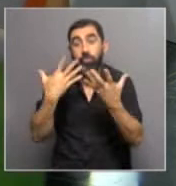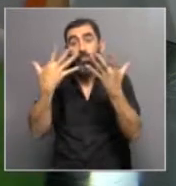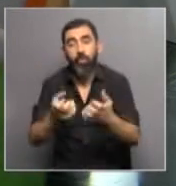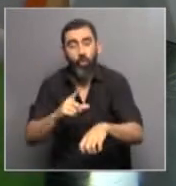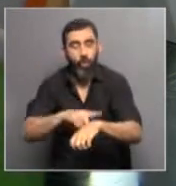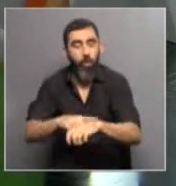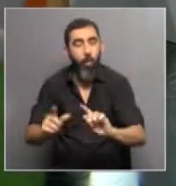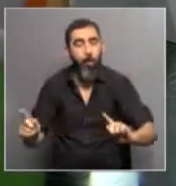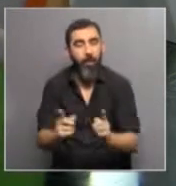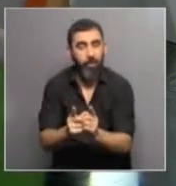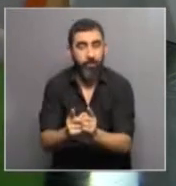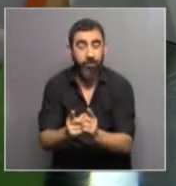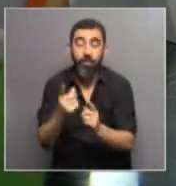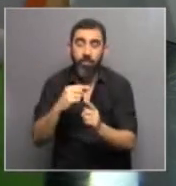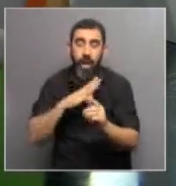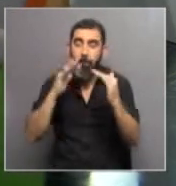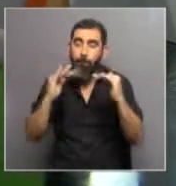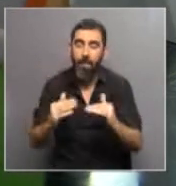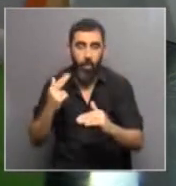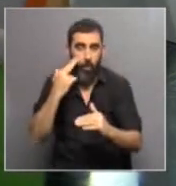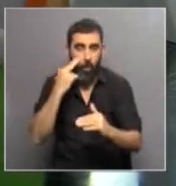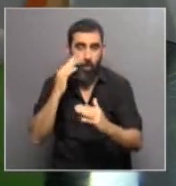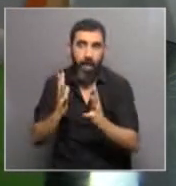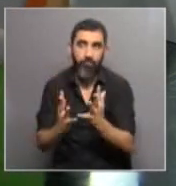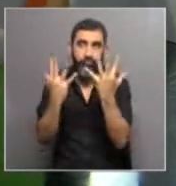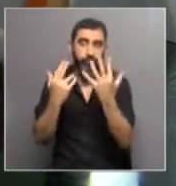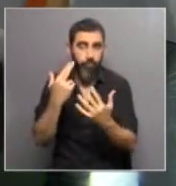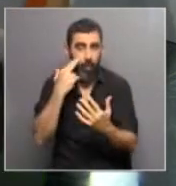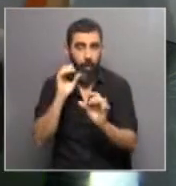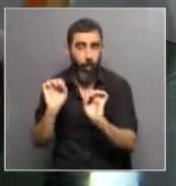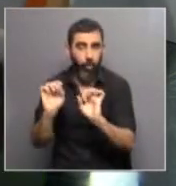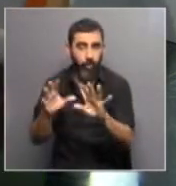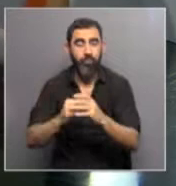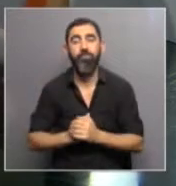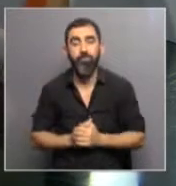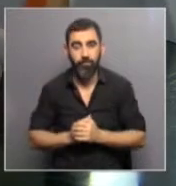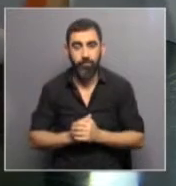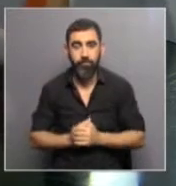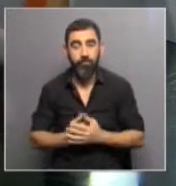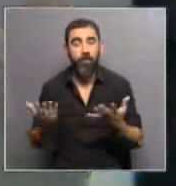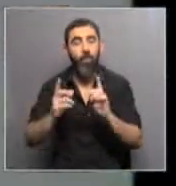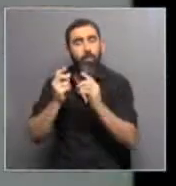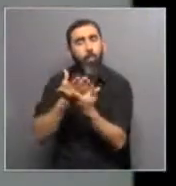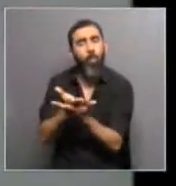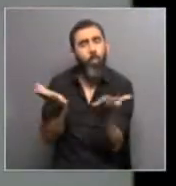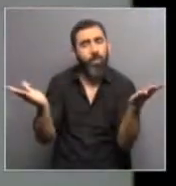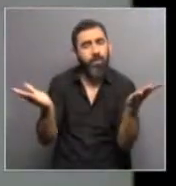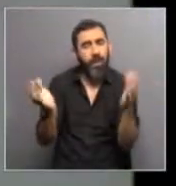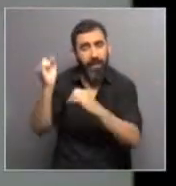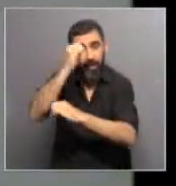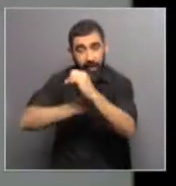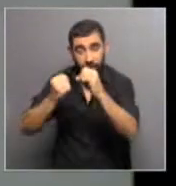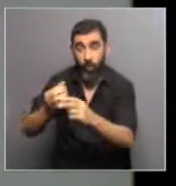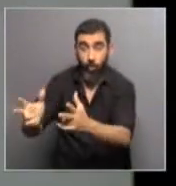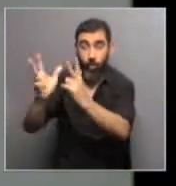más corto, por tanto emiten menos y son más eficientes en su proceso. Hay una explicación que vamos a compartir ahora que también nos la daba el ingeniero Bonica